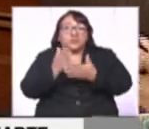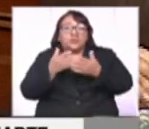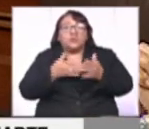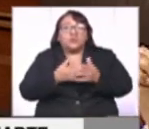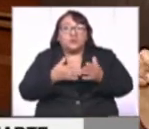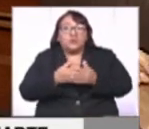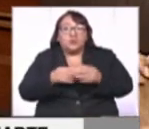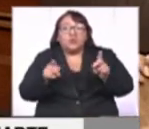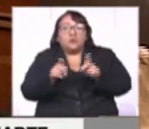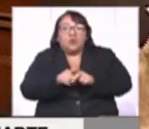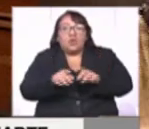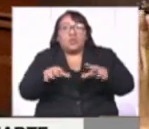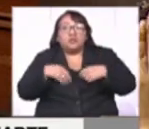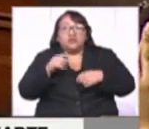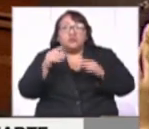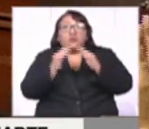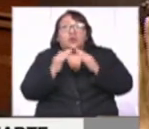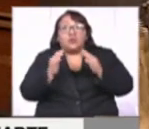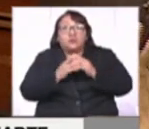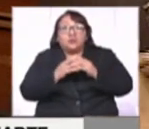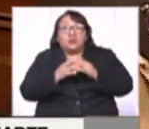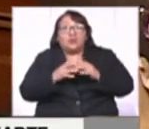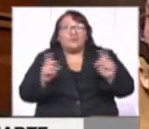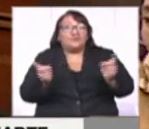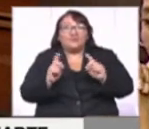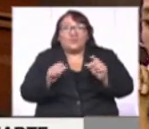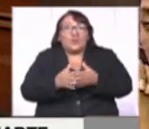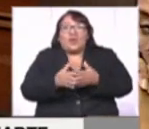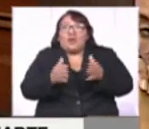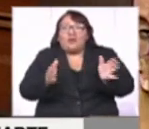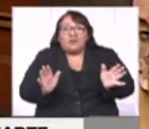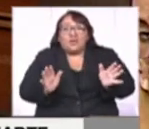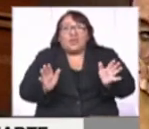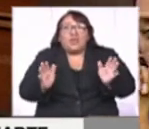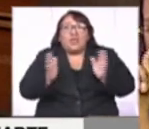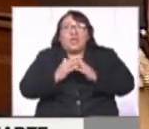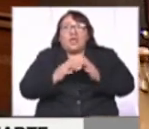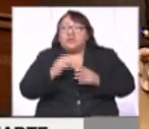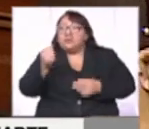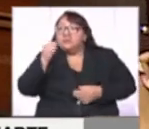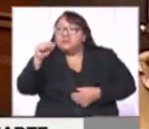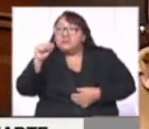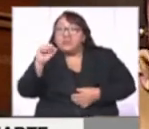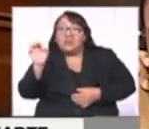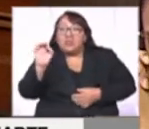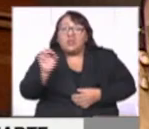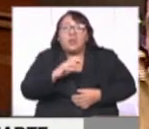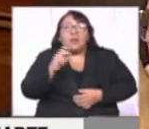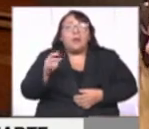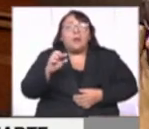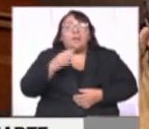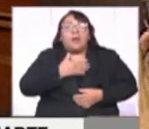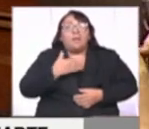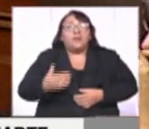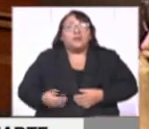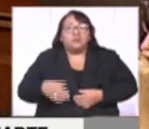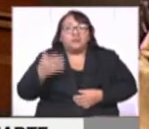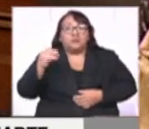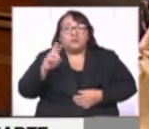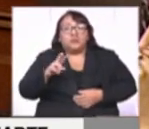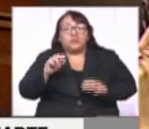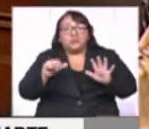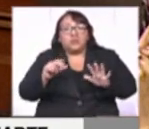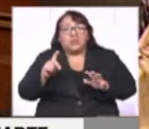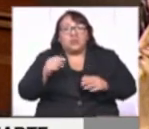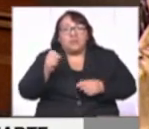también el allanamiento de su domicilio, porque no se abría la puerta del domicilio, y del Palacio Presidencial el último